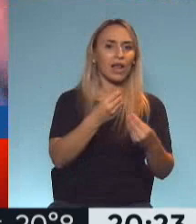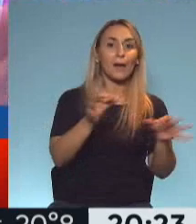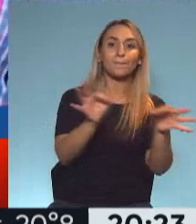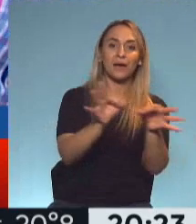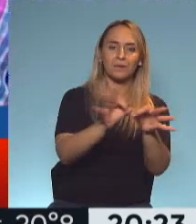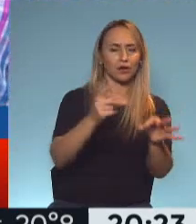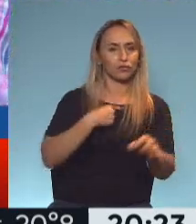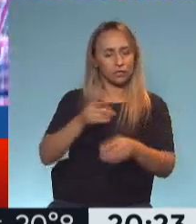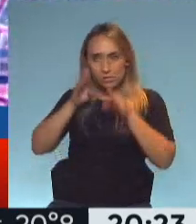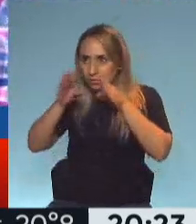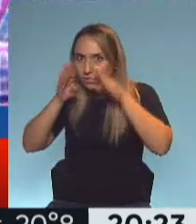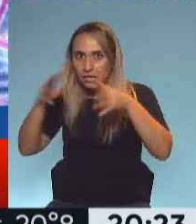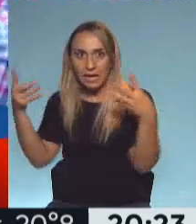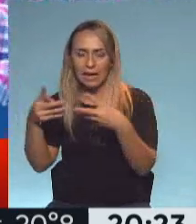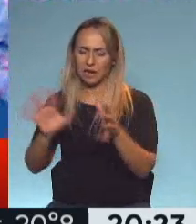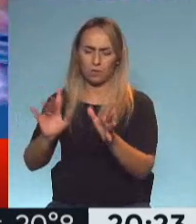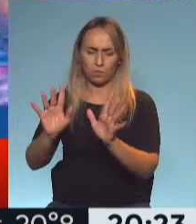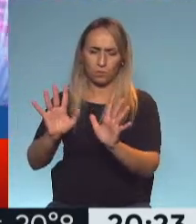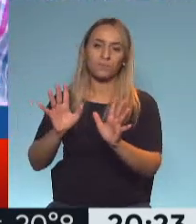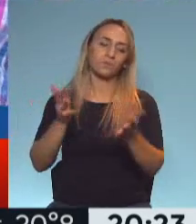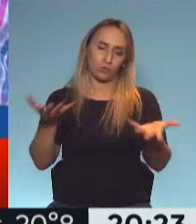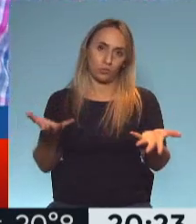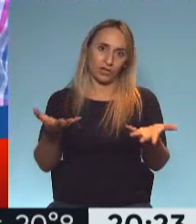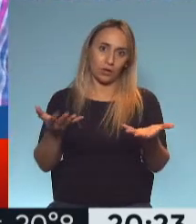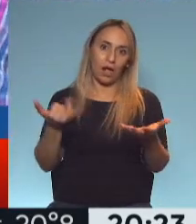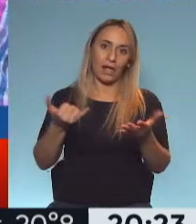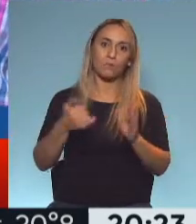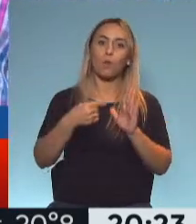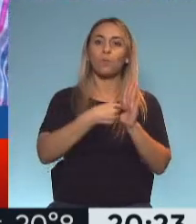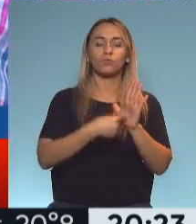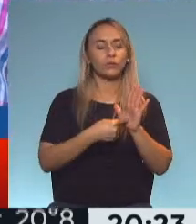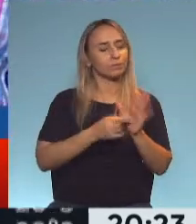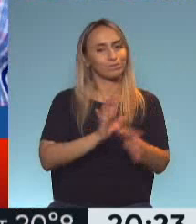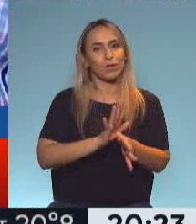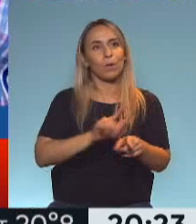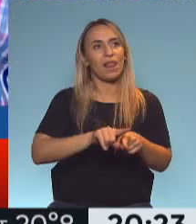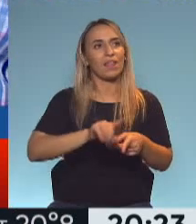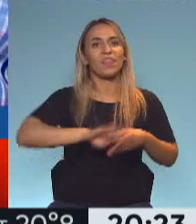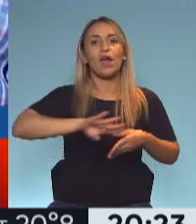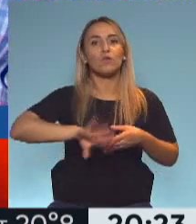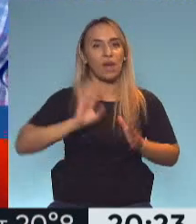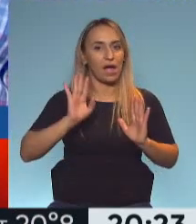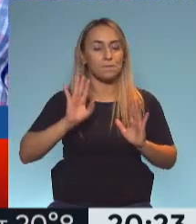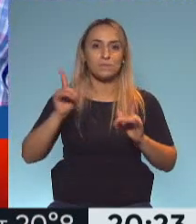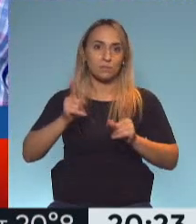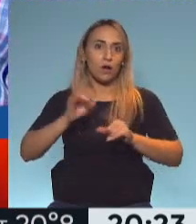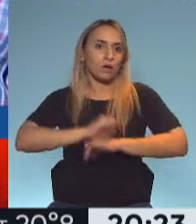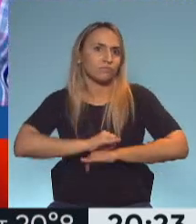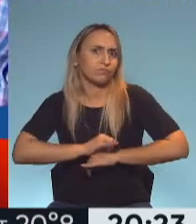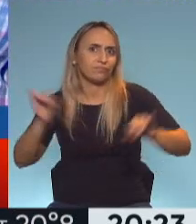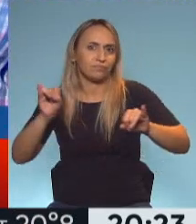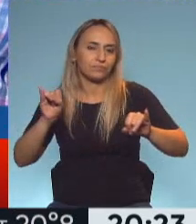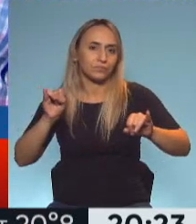anclados solamente en la guerra, sí nos quedamos anclados en estas asignaturas pendientes, como lo que vos decías, esta campaña que estamos lanzando para